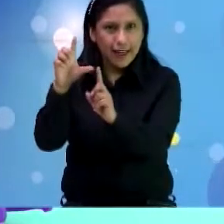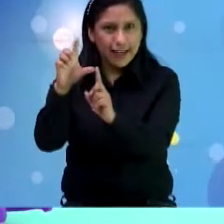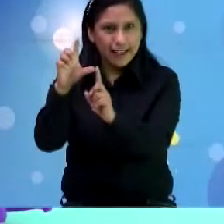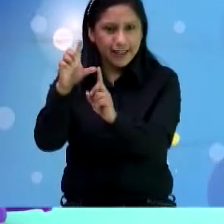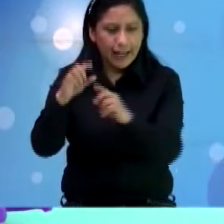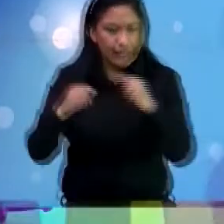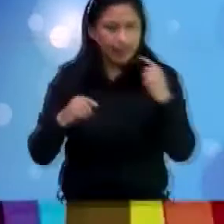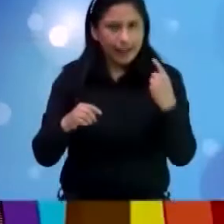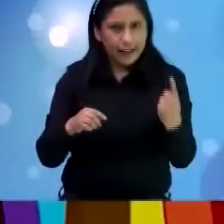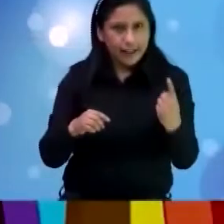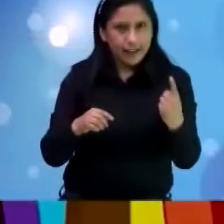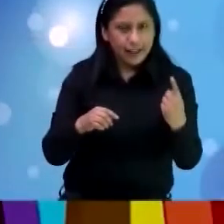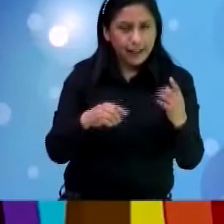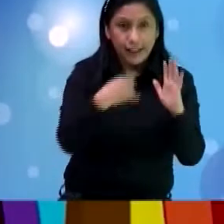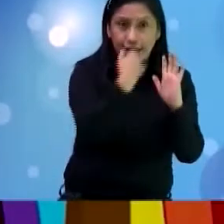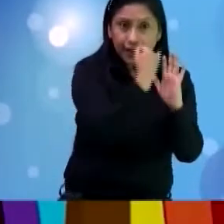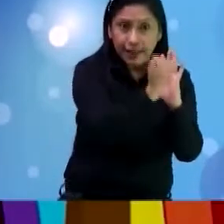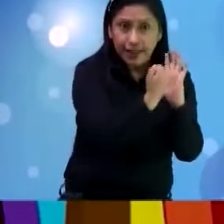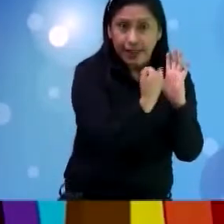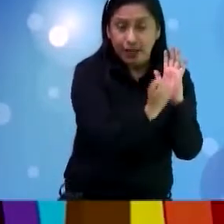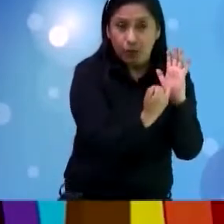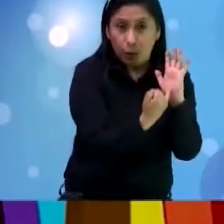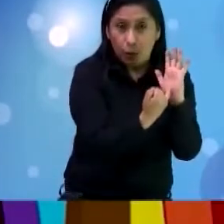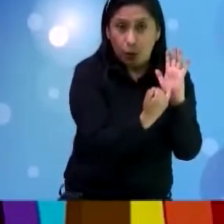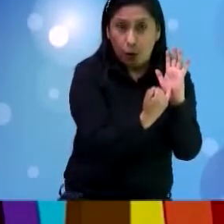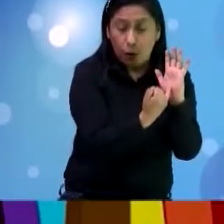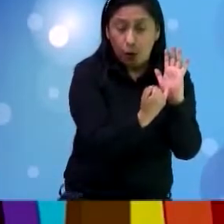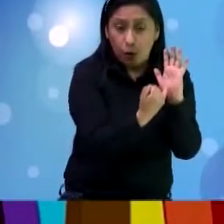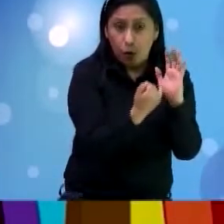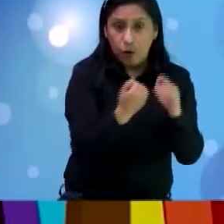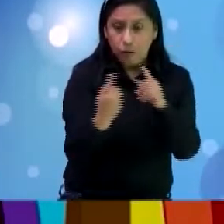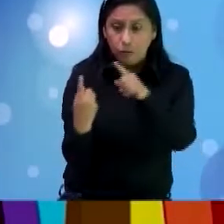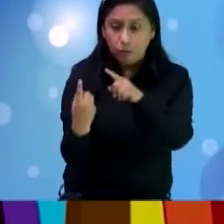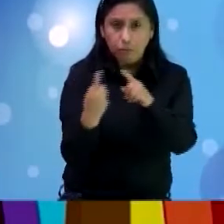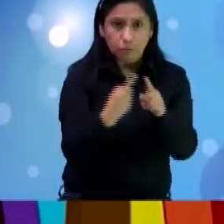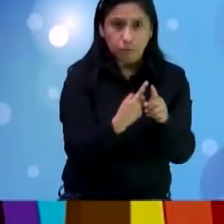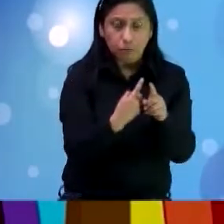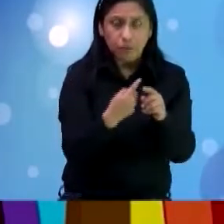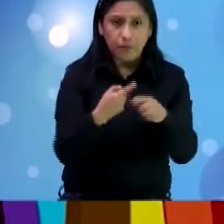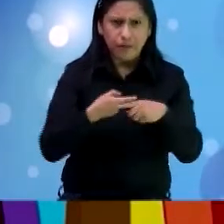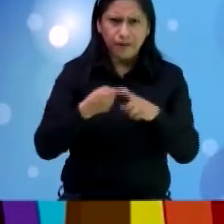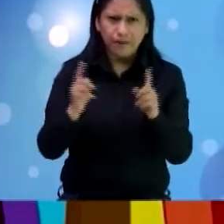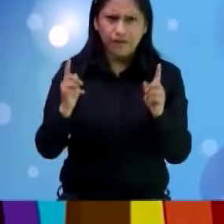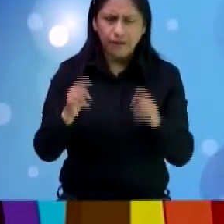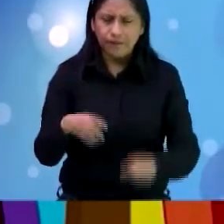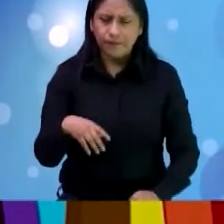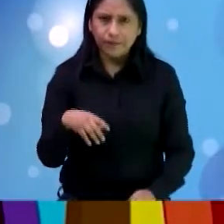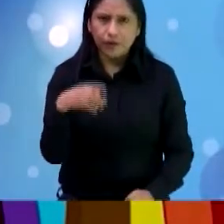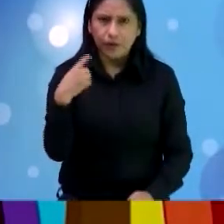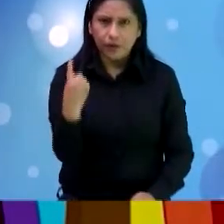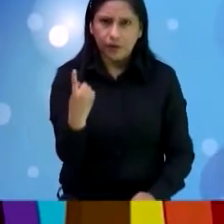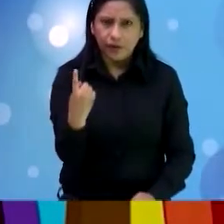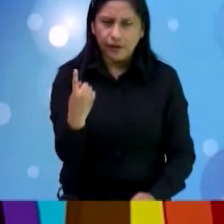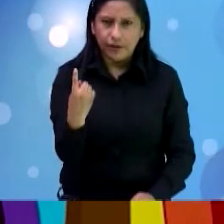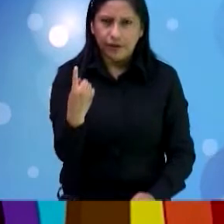aprenderemos la diferencia entre dibujo y letra. ¿Qué será un dibujo?